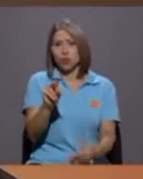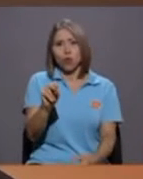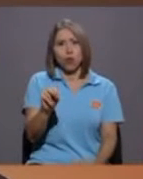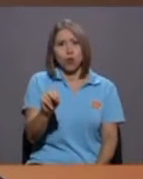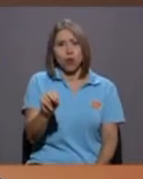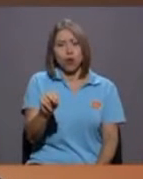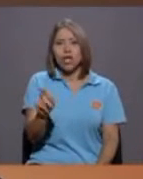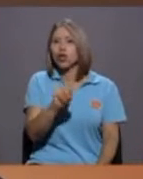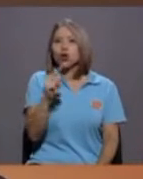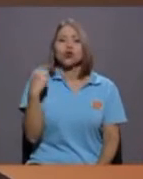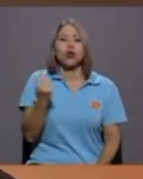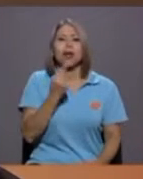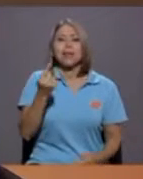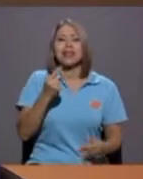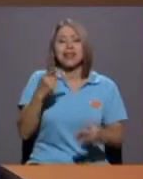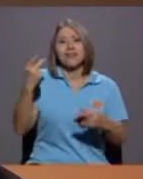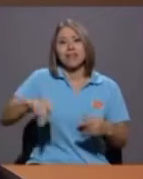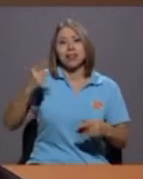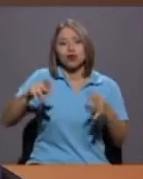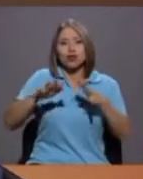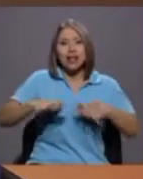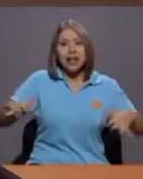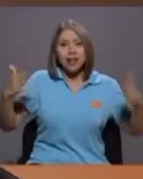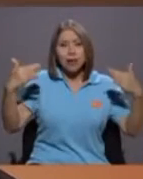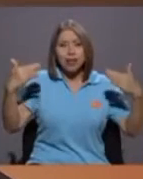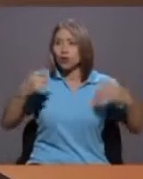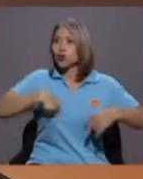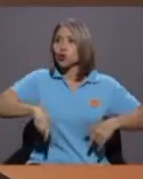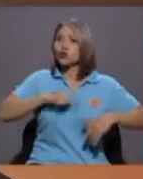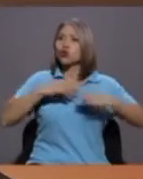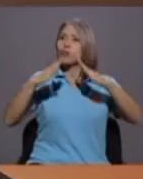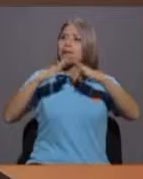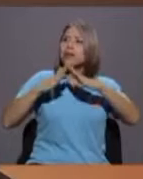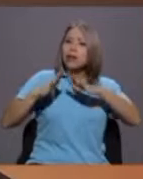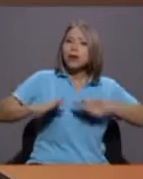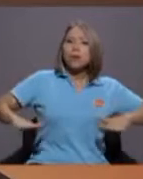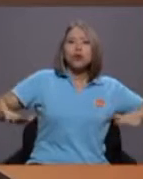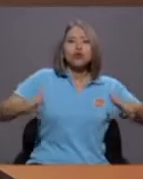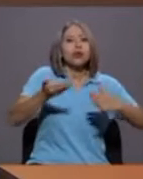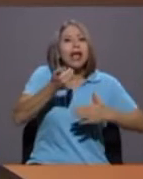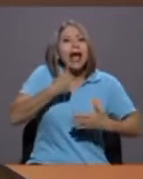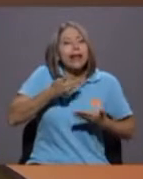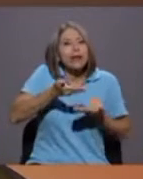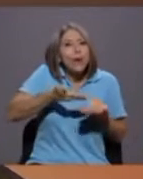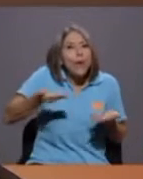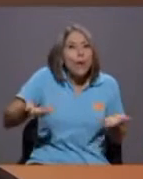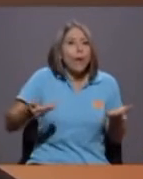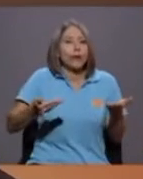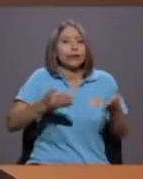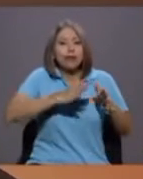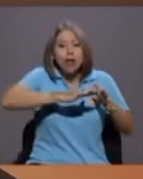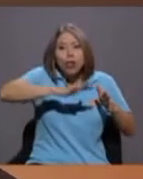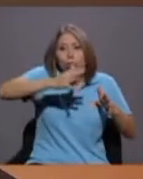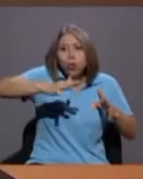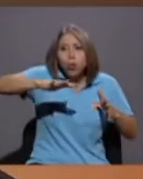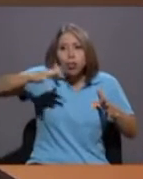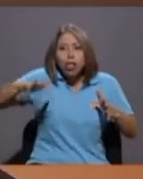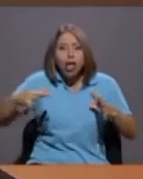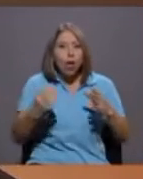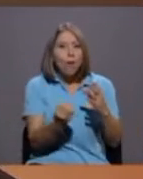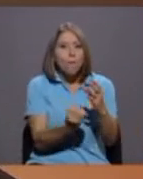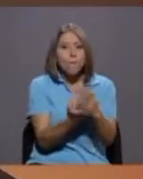son solamente riesgos climáticos lo que tenemos. Vivimos en un contexto donde hay elementos de orden geológico, volcánico,